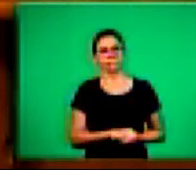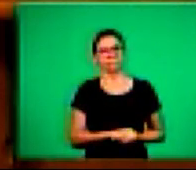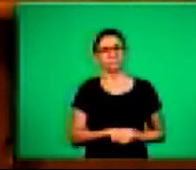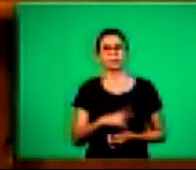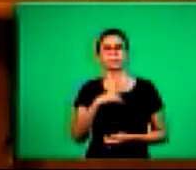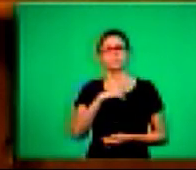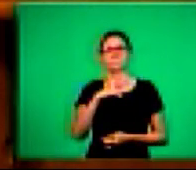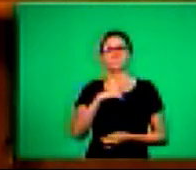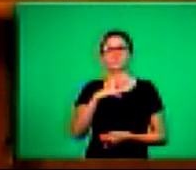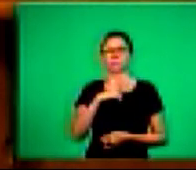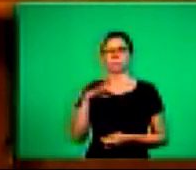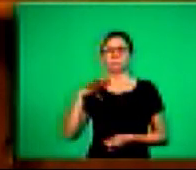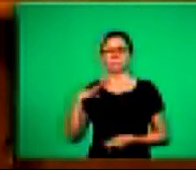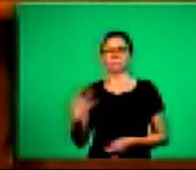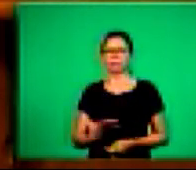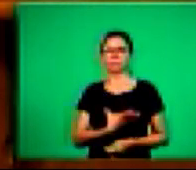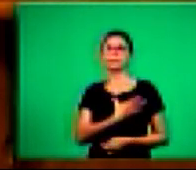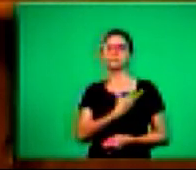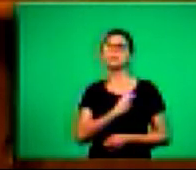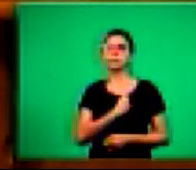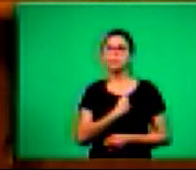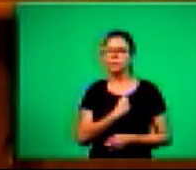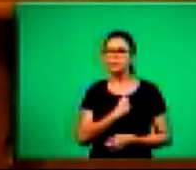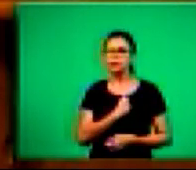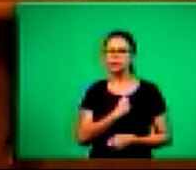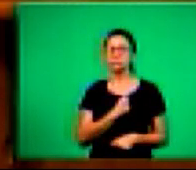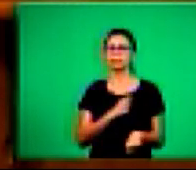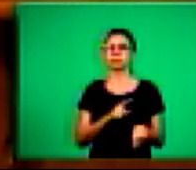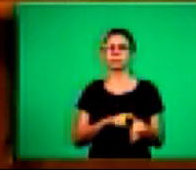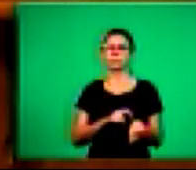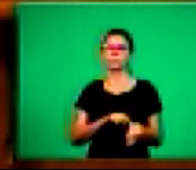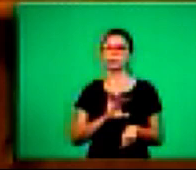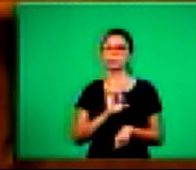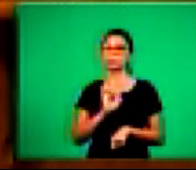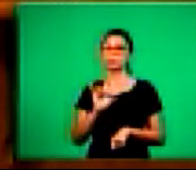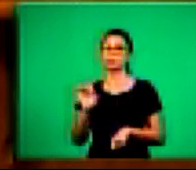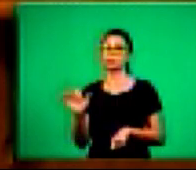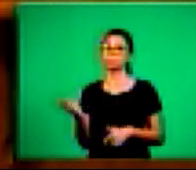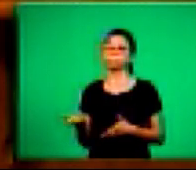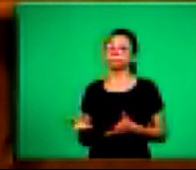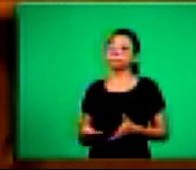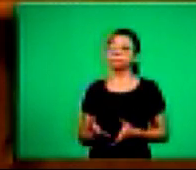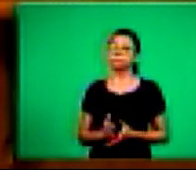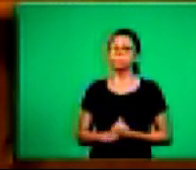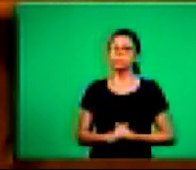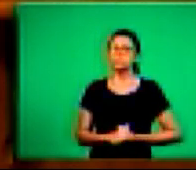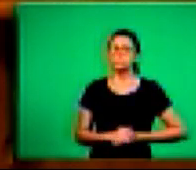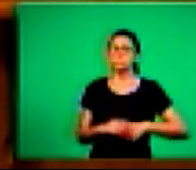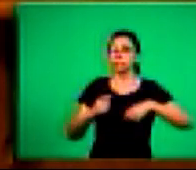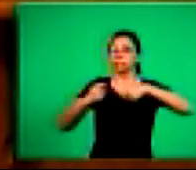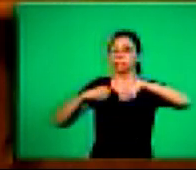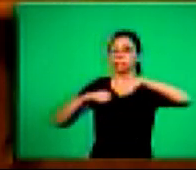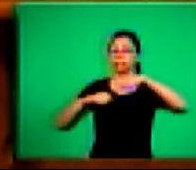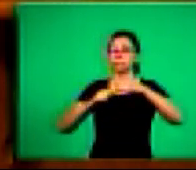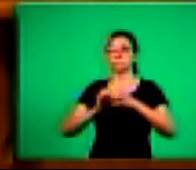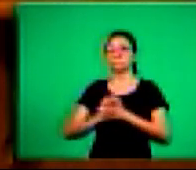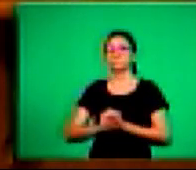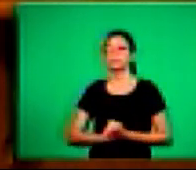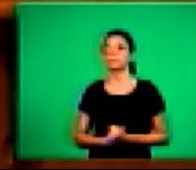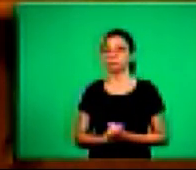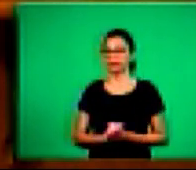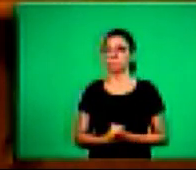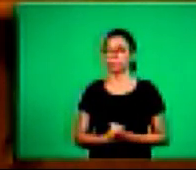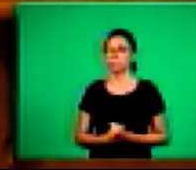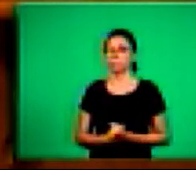nadie entonces ahora es que cada uno debe buscar el elemento necesario